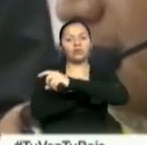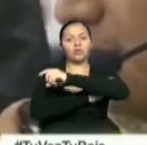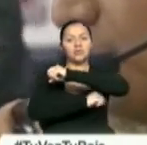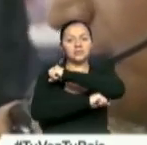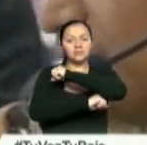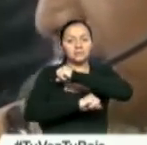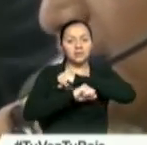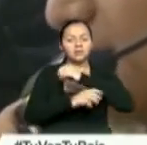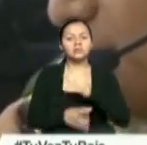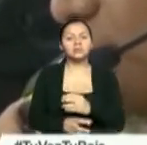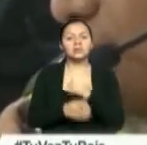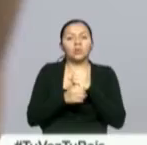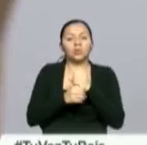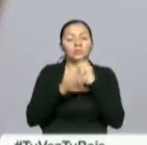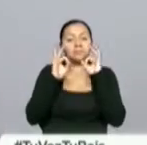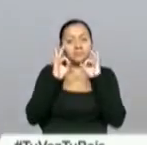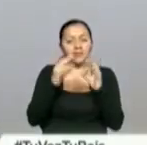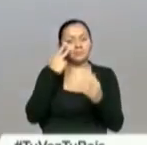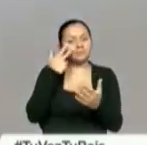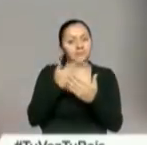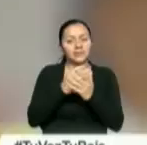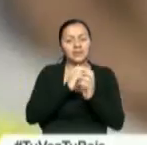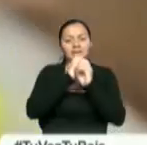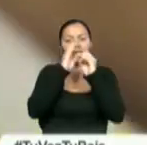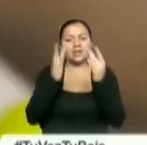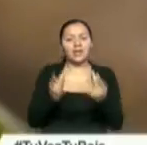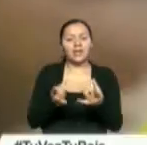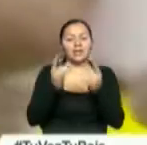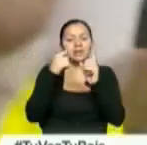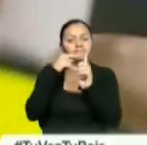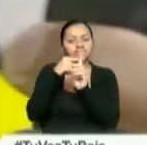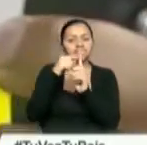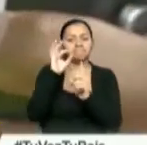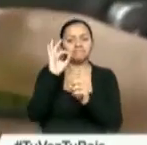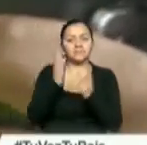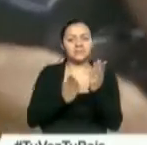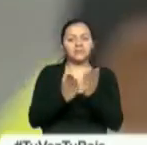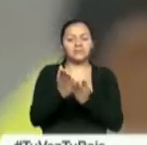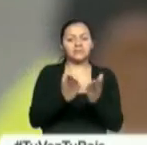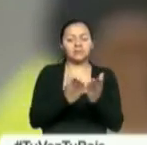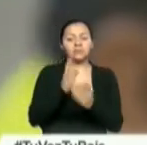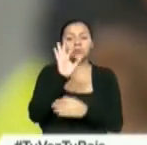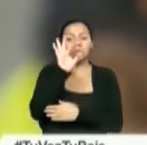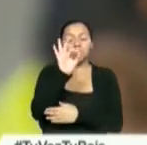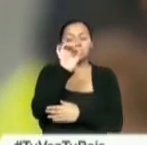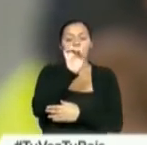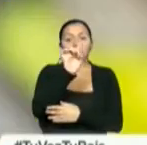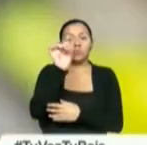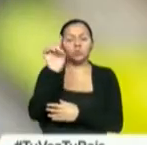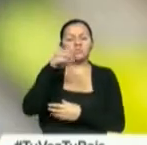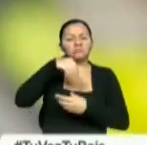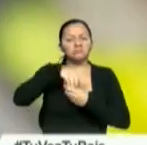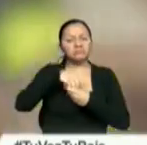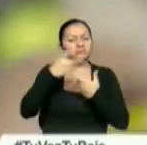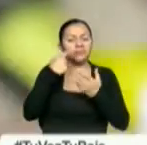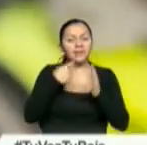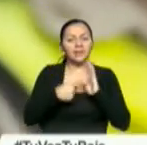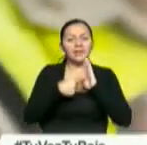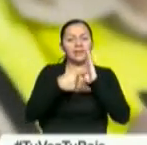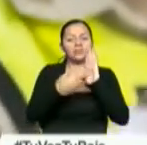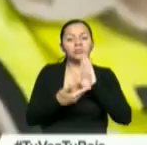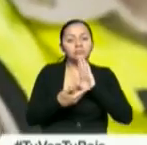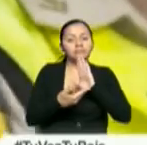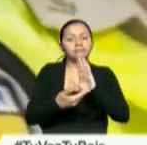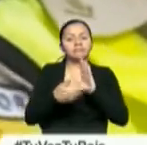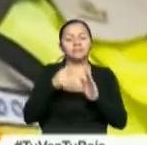seguridad ciudadana lo que evidencia la calidad y eficacia del servicio el eco 911 es un referente y modelo a